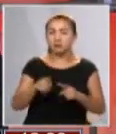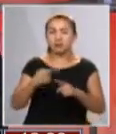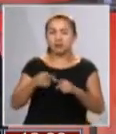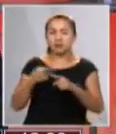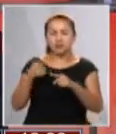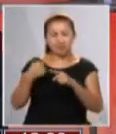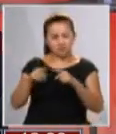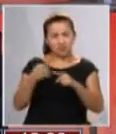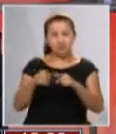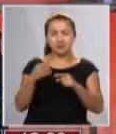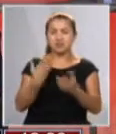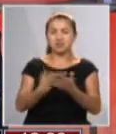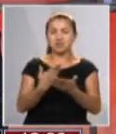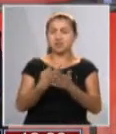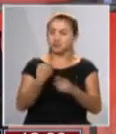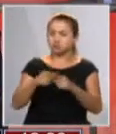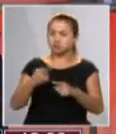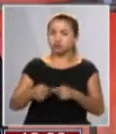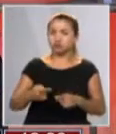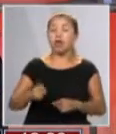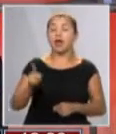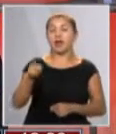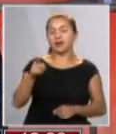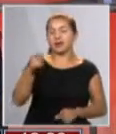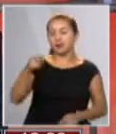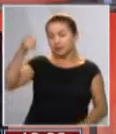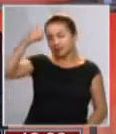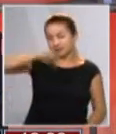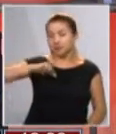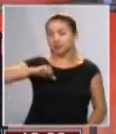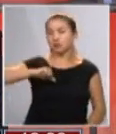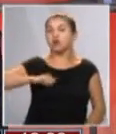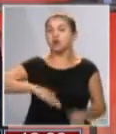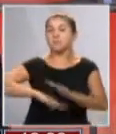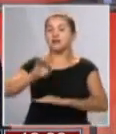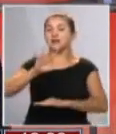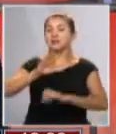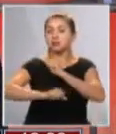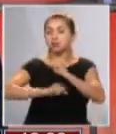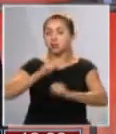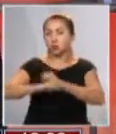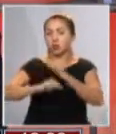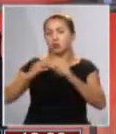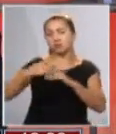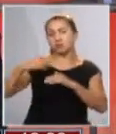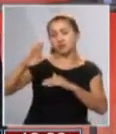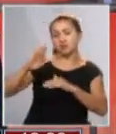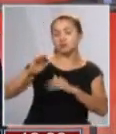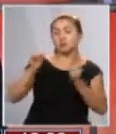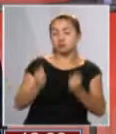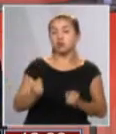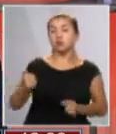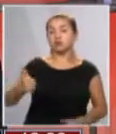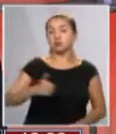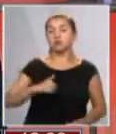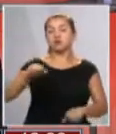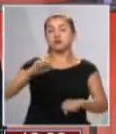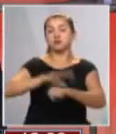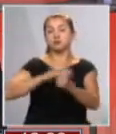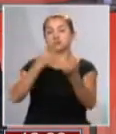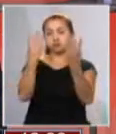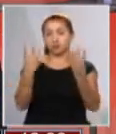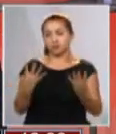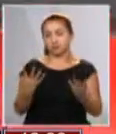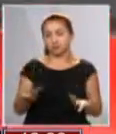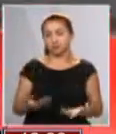conductas, solicitar una pena de crimen, es decir, más de 5 años, y en consecuencia podría cumplir la persona una